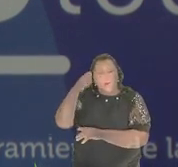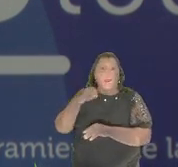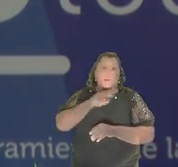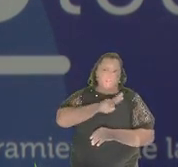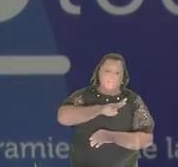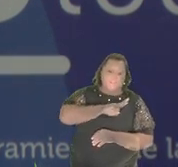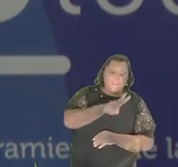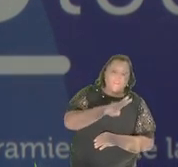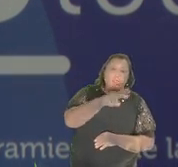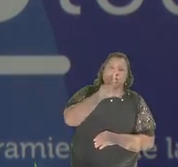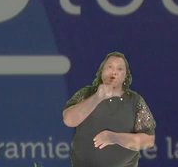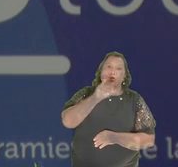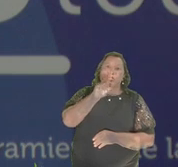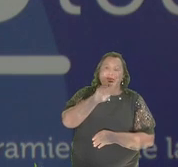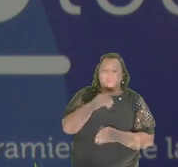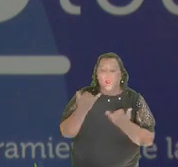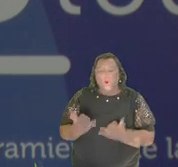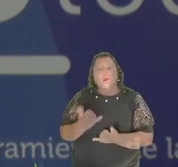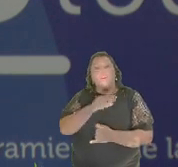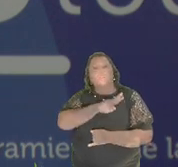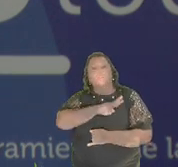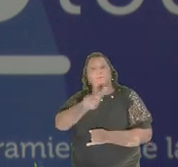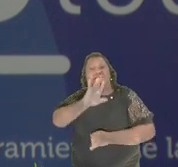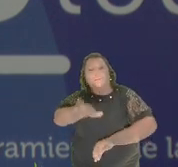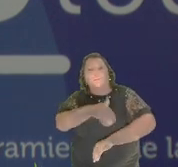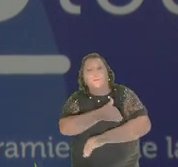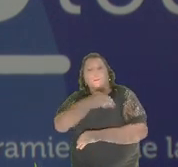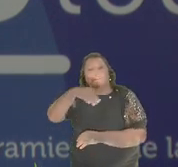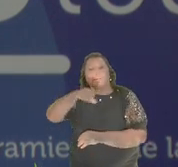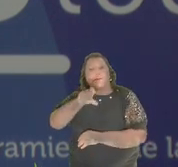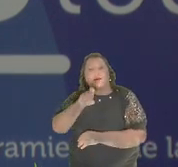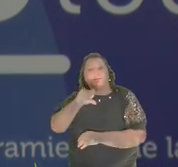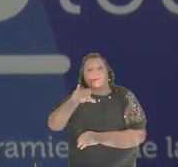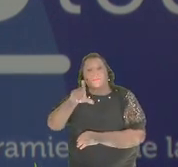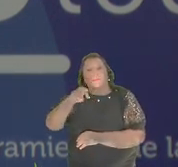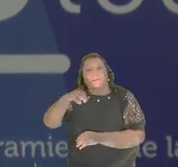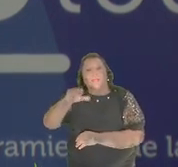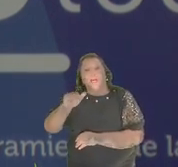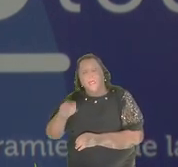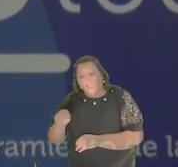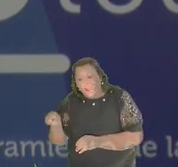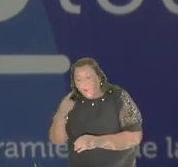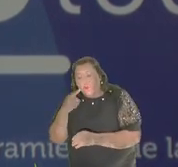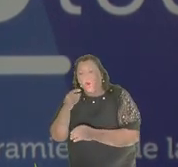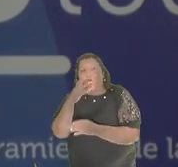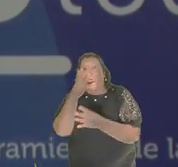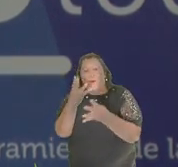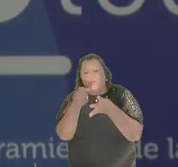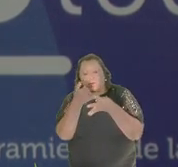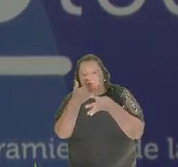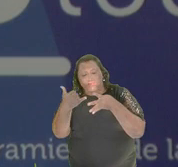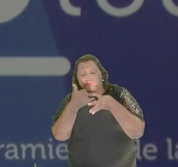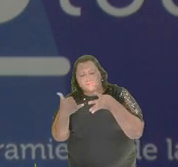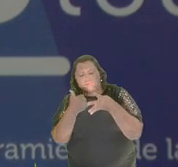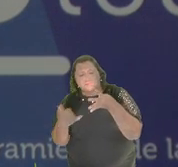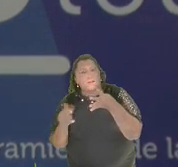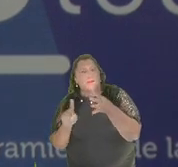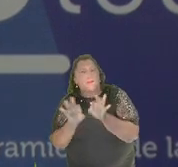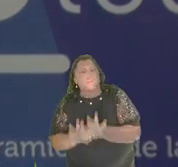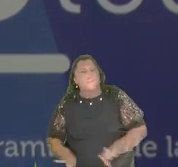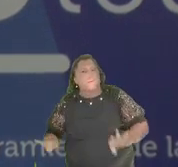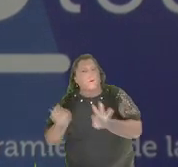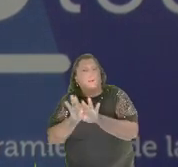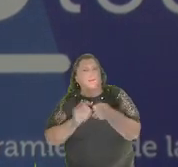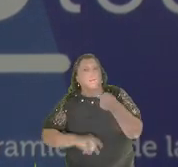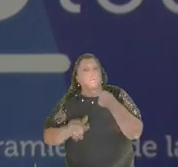Luis Fernando y hoy con el viceministro Maximiliano, orientar el trabajo, diría yo, en cuatro ejes fundamentales. El primero, y